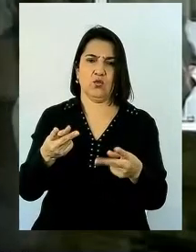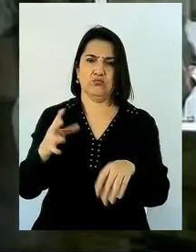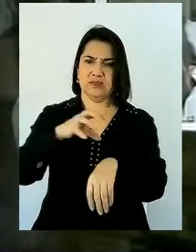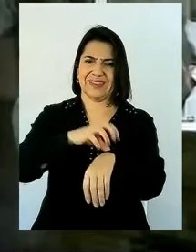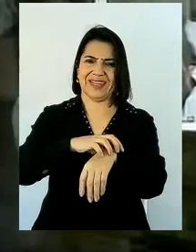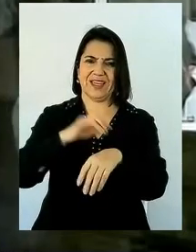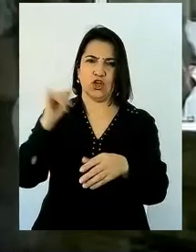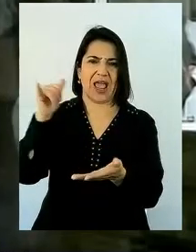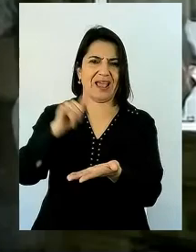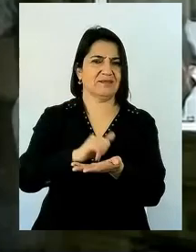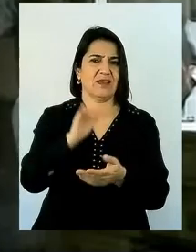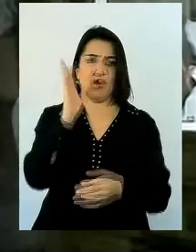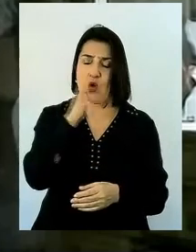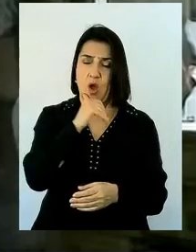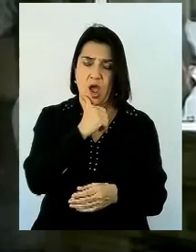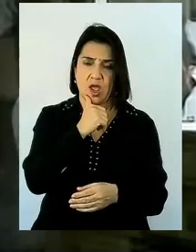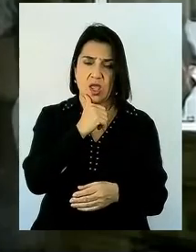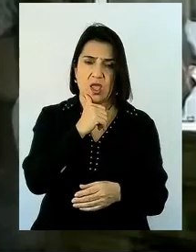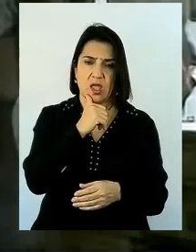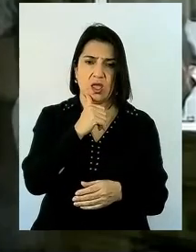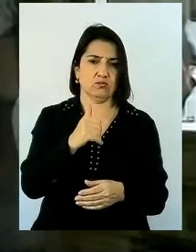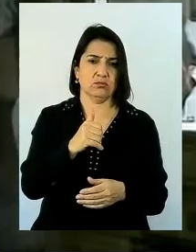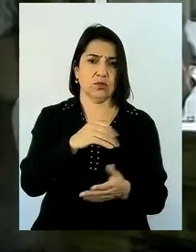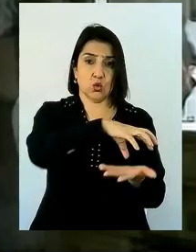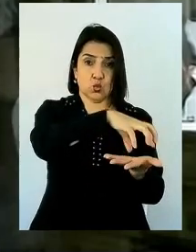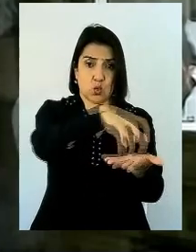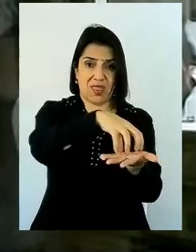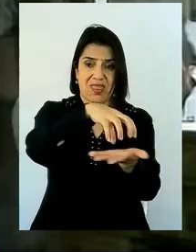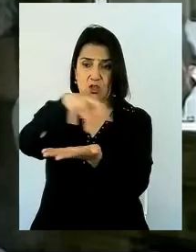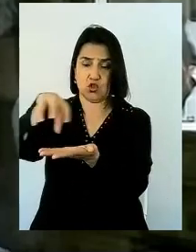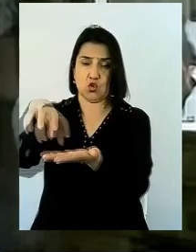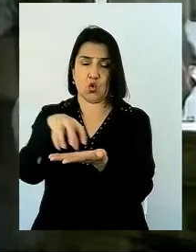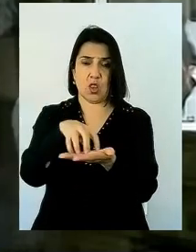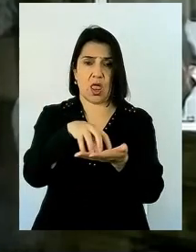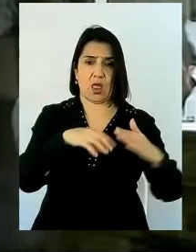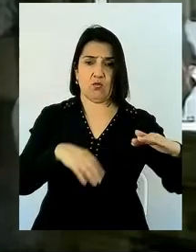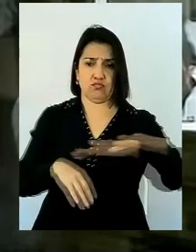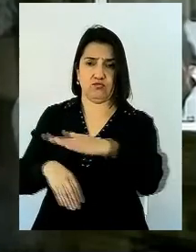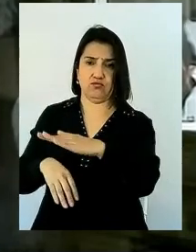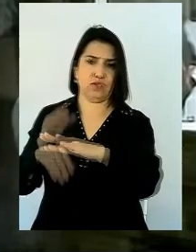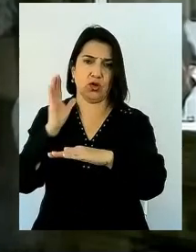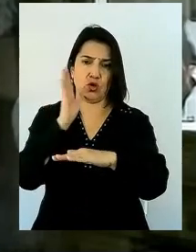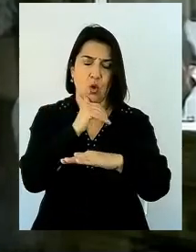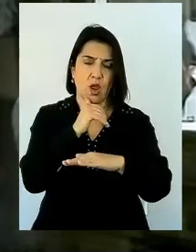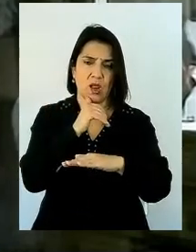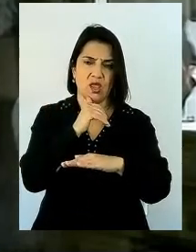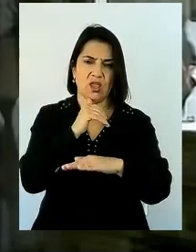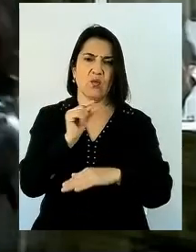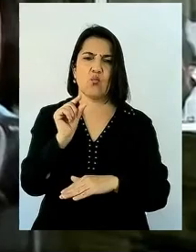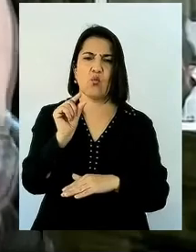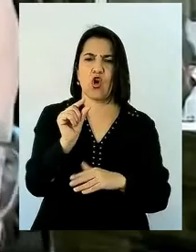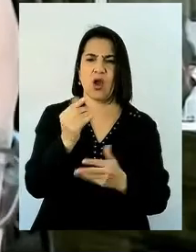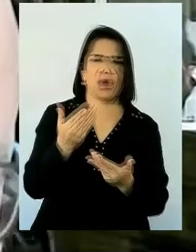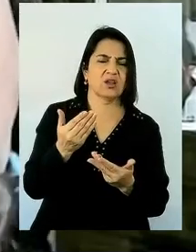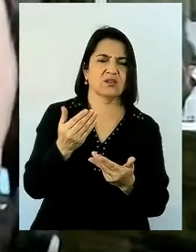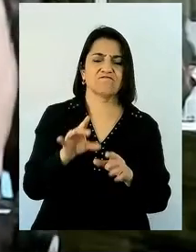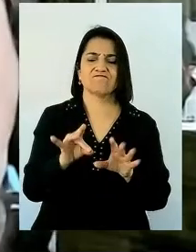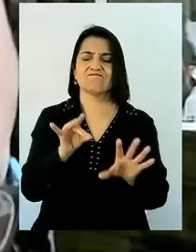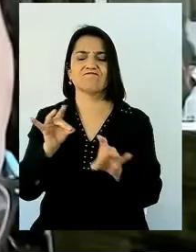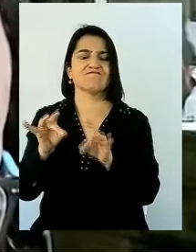urbano, interurbano. Entonces, tenemos muy pocas alternativas para poder movernos. Y eso lo